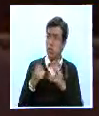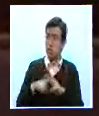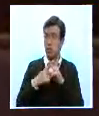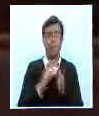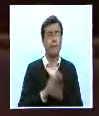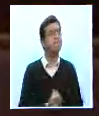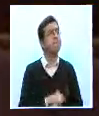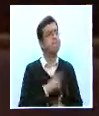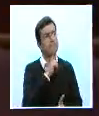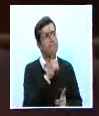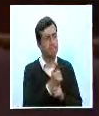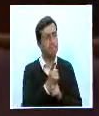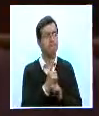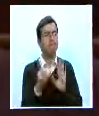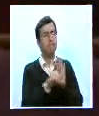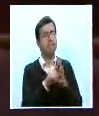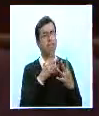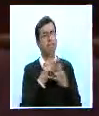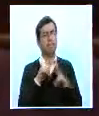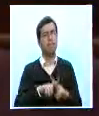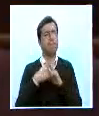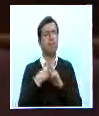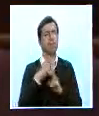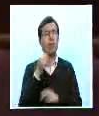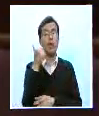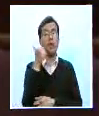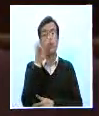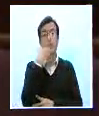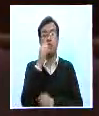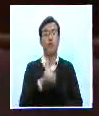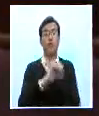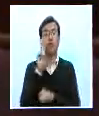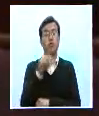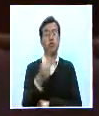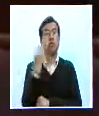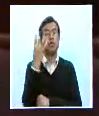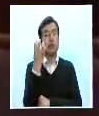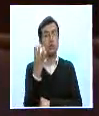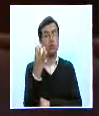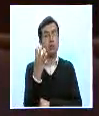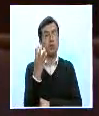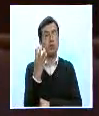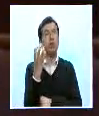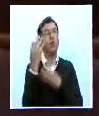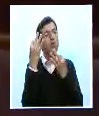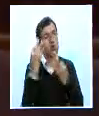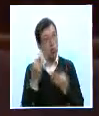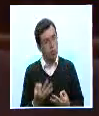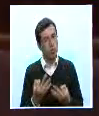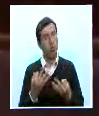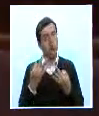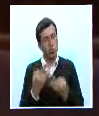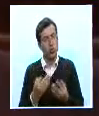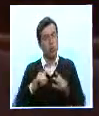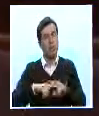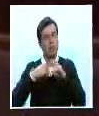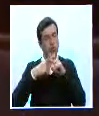el código orgánico integral penal apenas entró en vigencia el 10 de agosto del 2014 sin embargo pero la aplicación plena aplicación